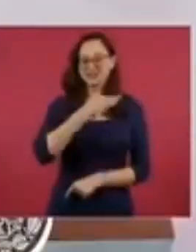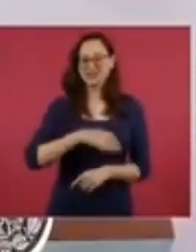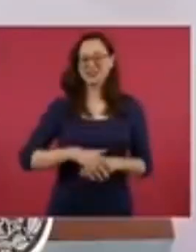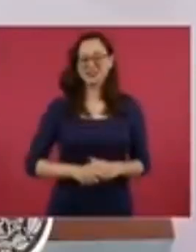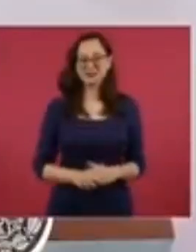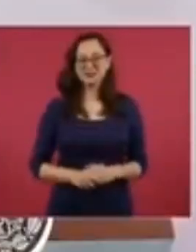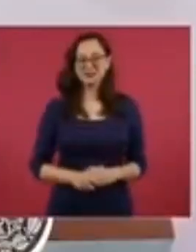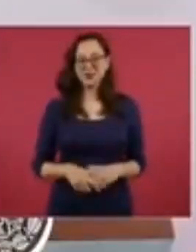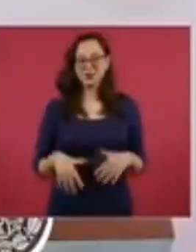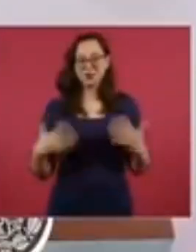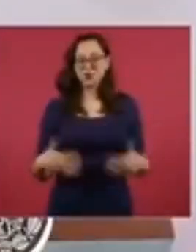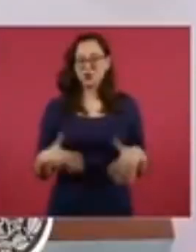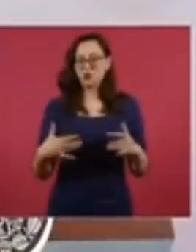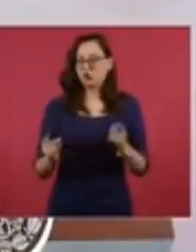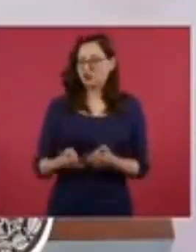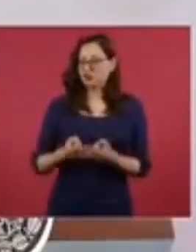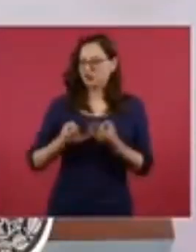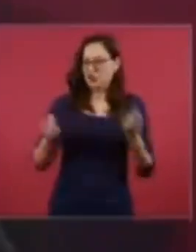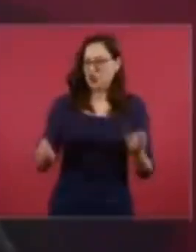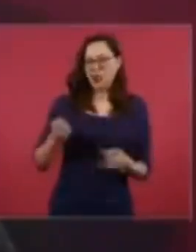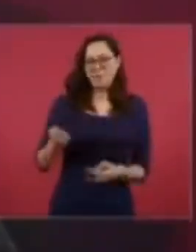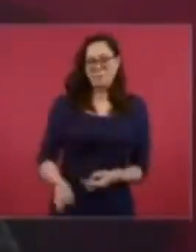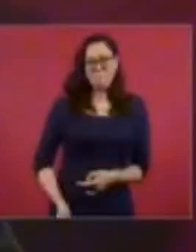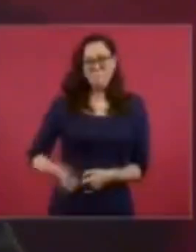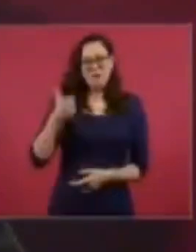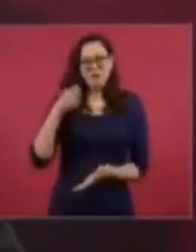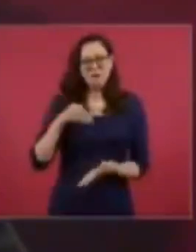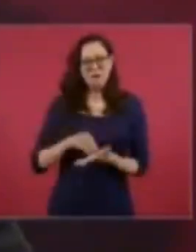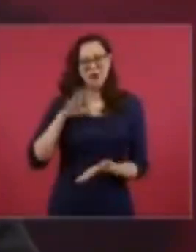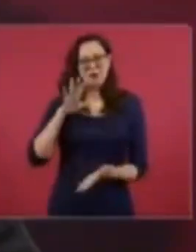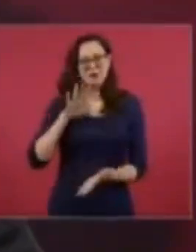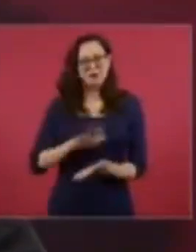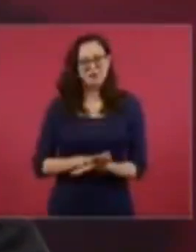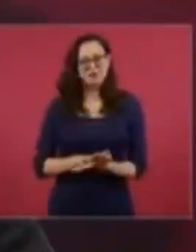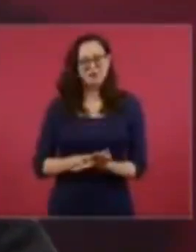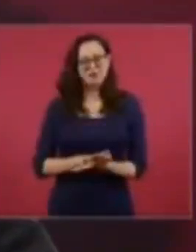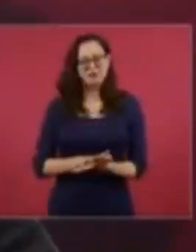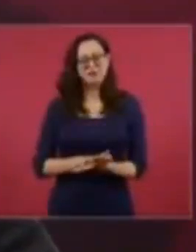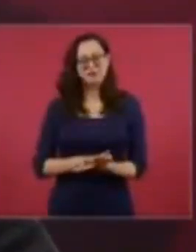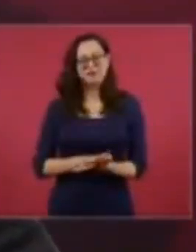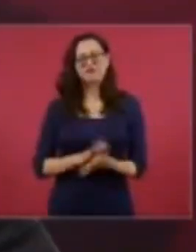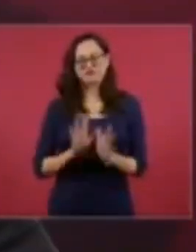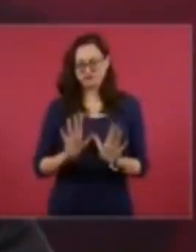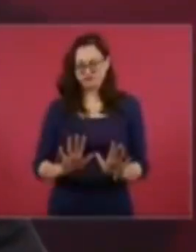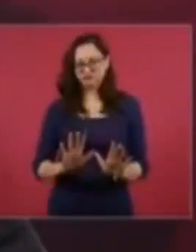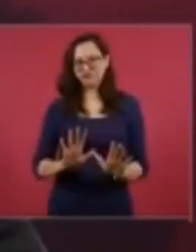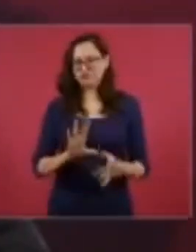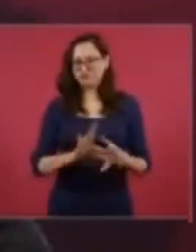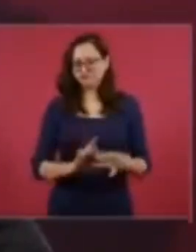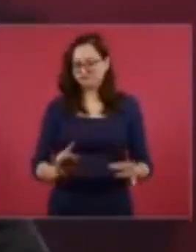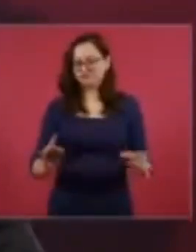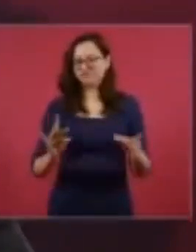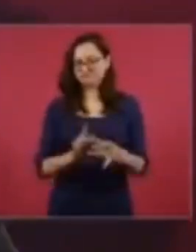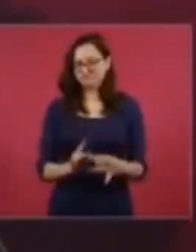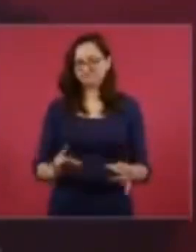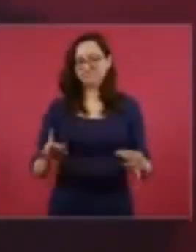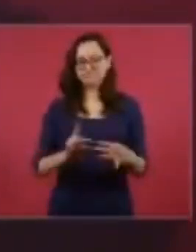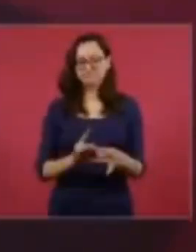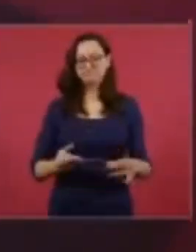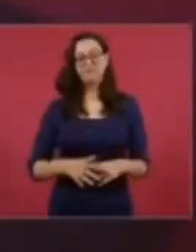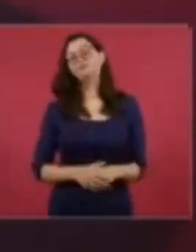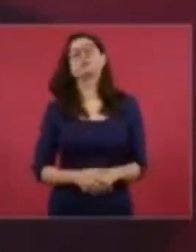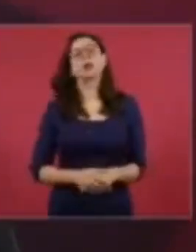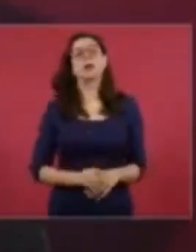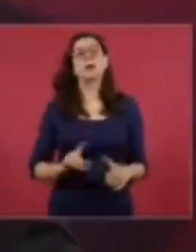allá, es un día histórico para el Politécnico, por lo que voy a mencionar en un momento más. El 1 de